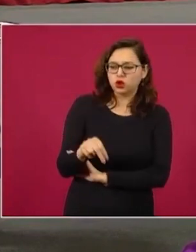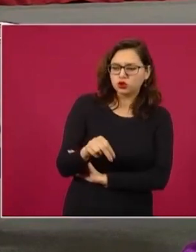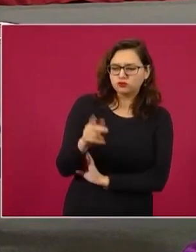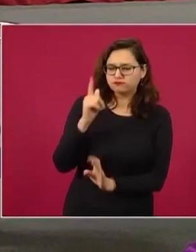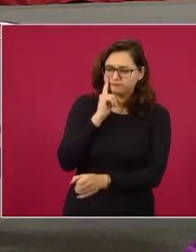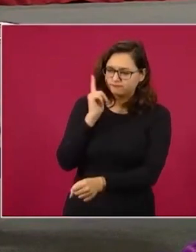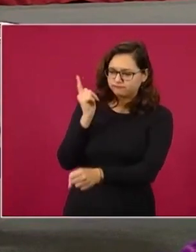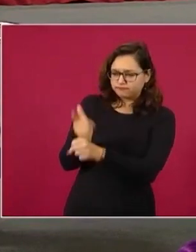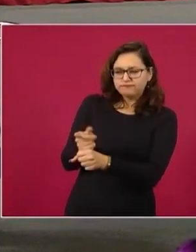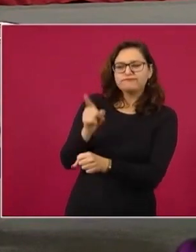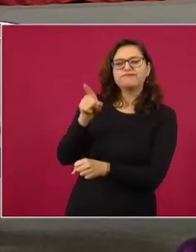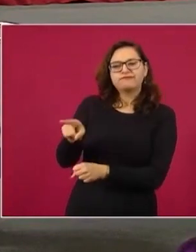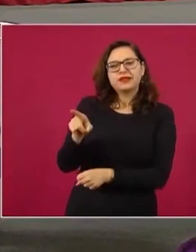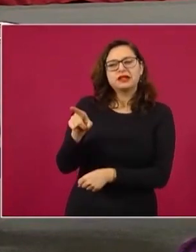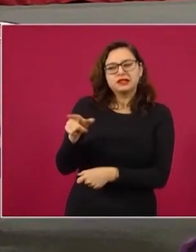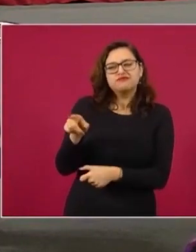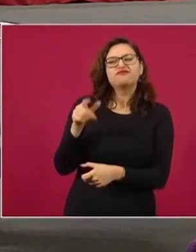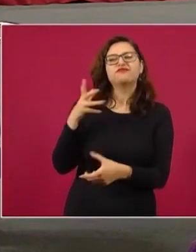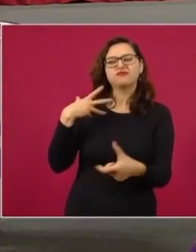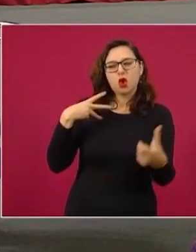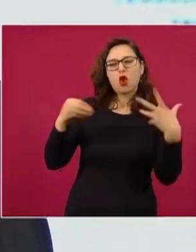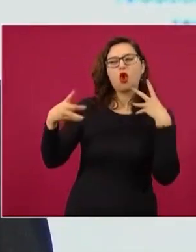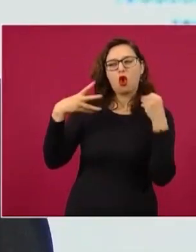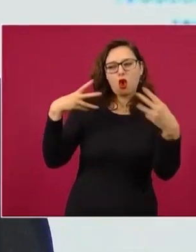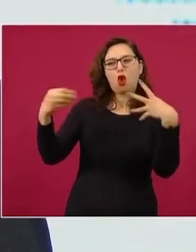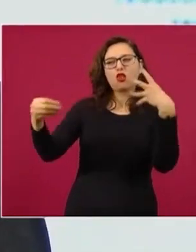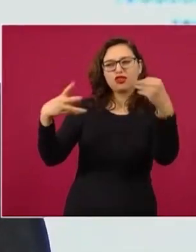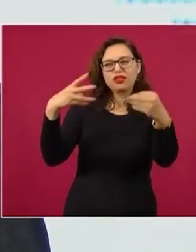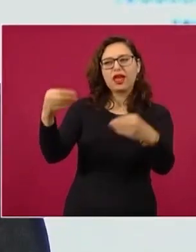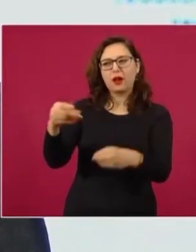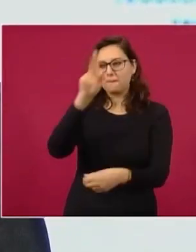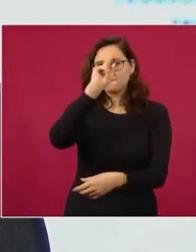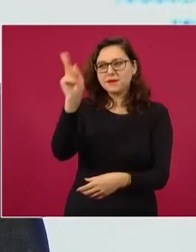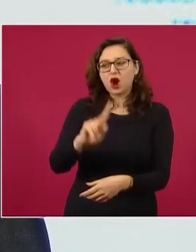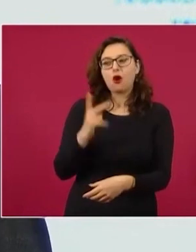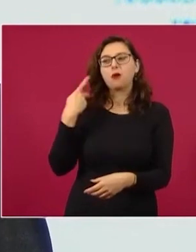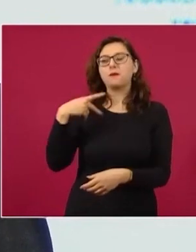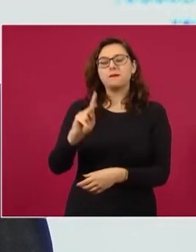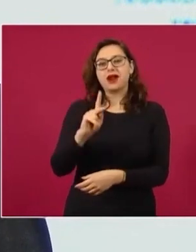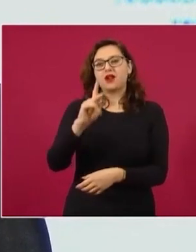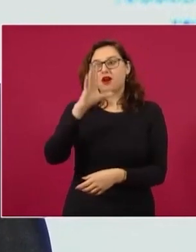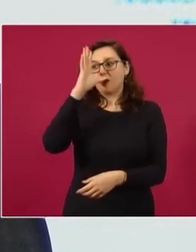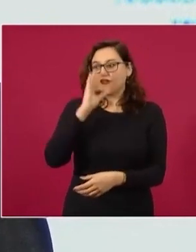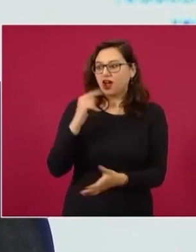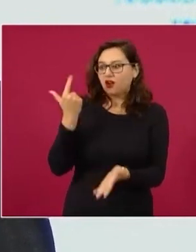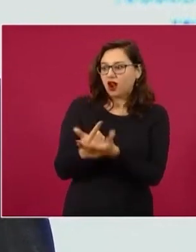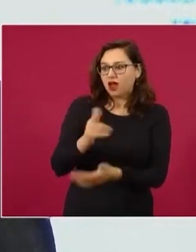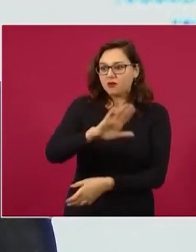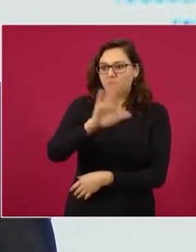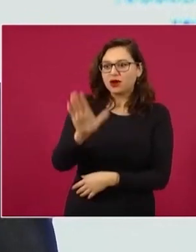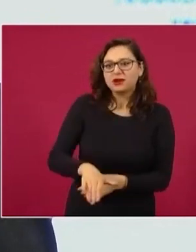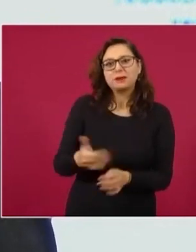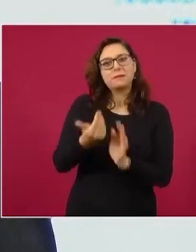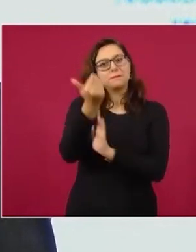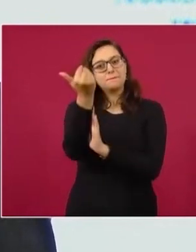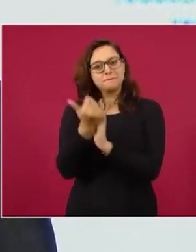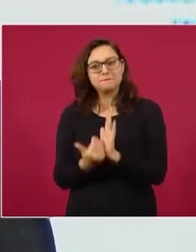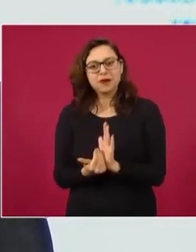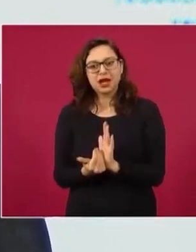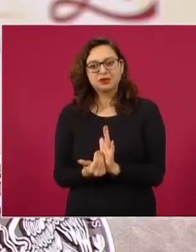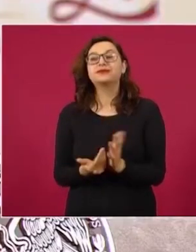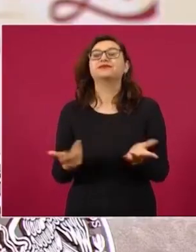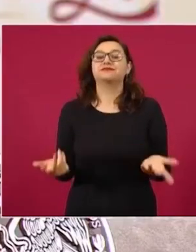epidemiológica el relativo a infecciones de transmisión sexual el de la prestación de servicios de